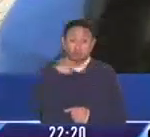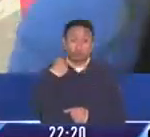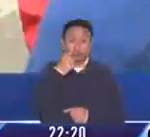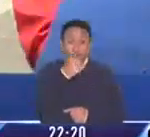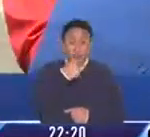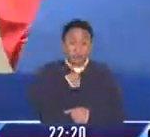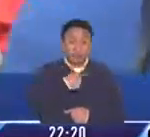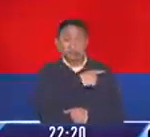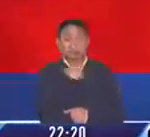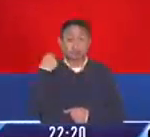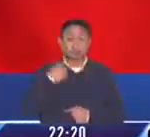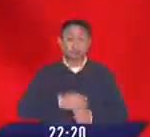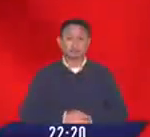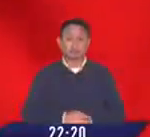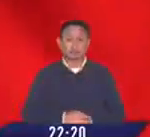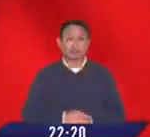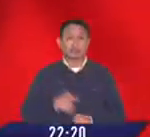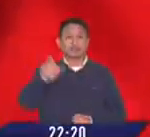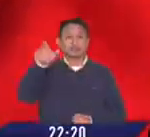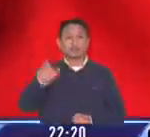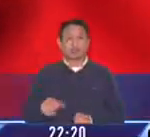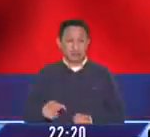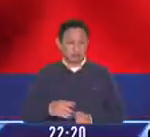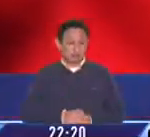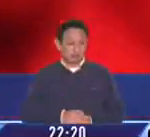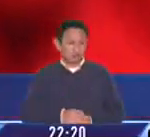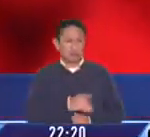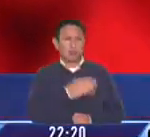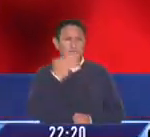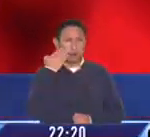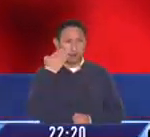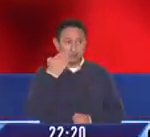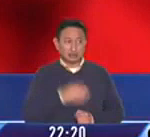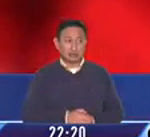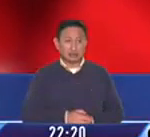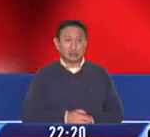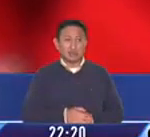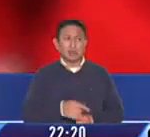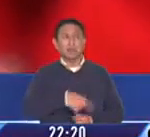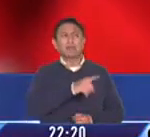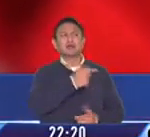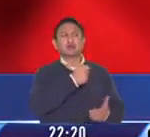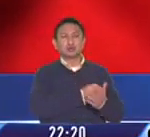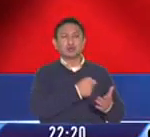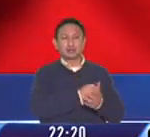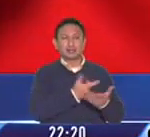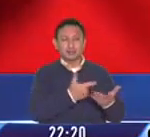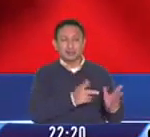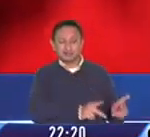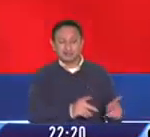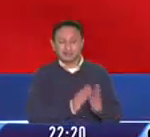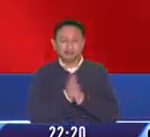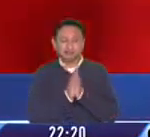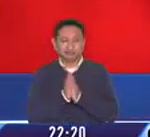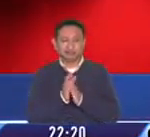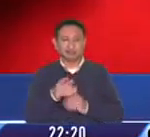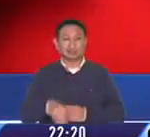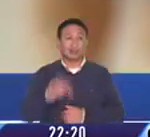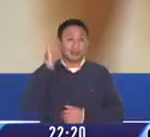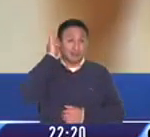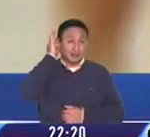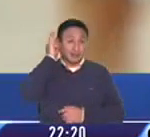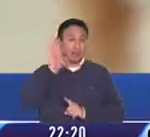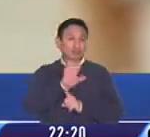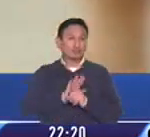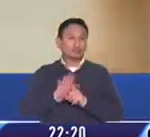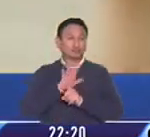a matarte a ti y a mis hermanos. Pero el sospechoso al parecer le enviaba a la madre a cumplir mandados porque tenía todo planificado. Habría abusado